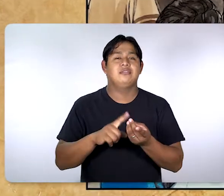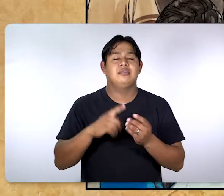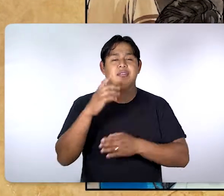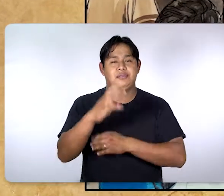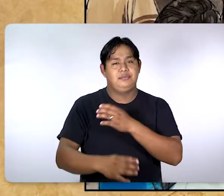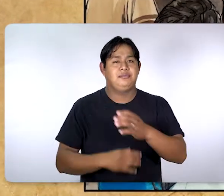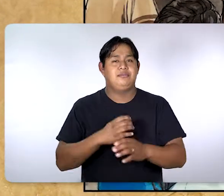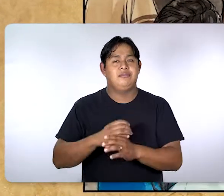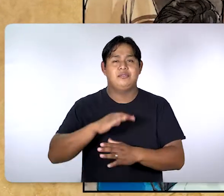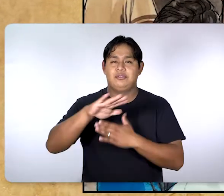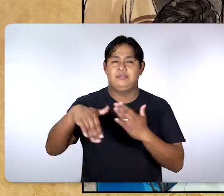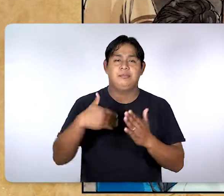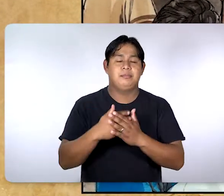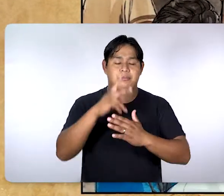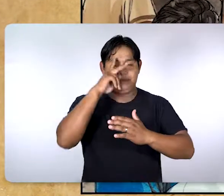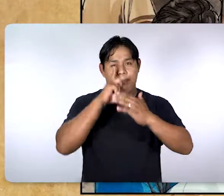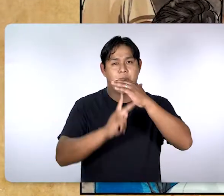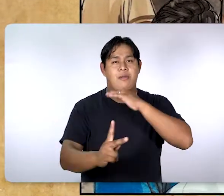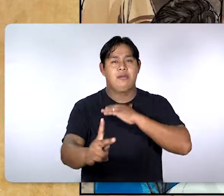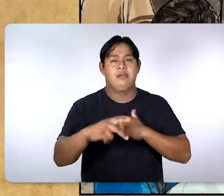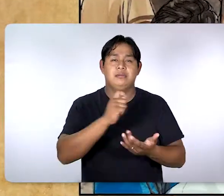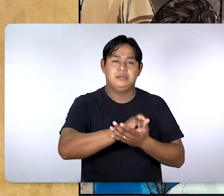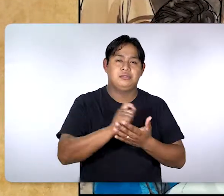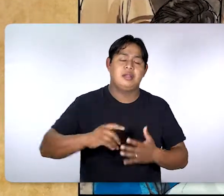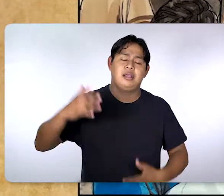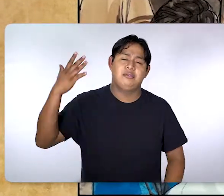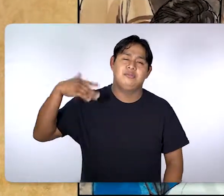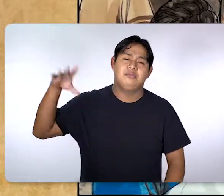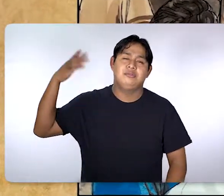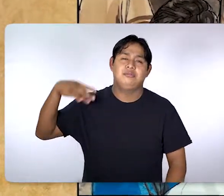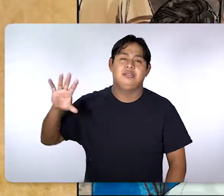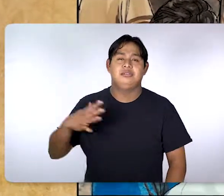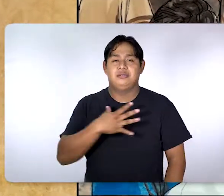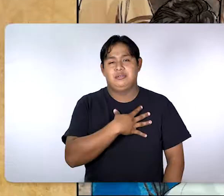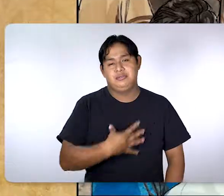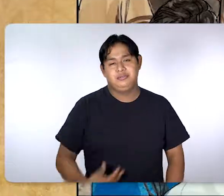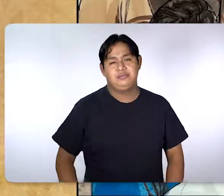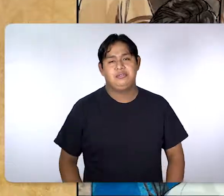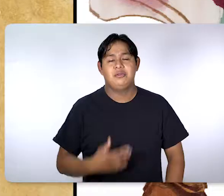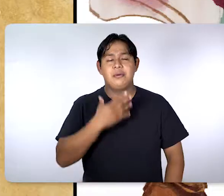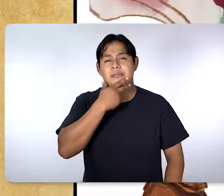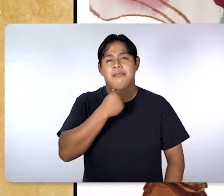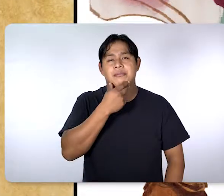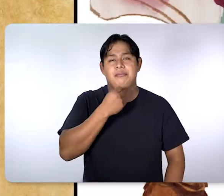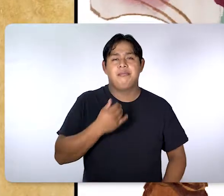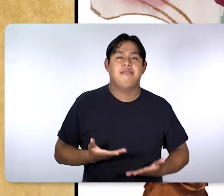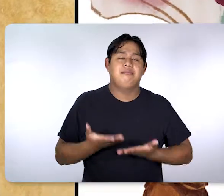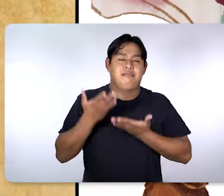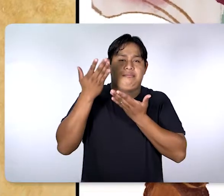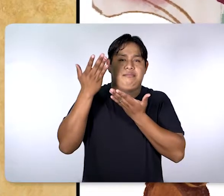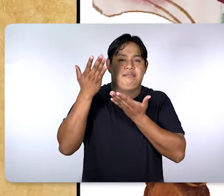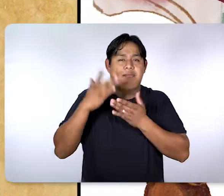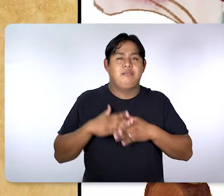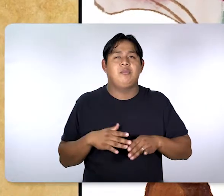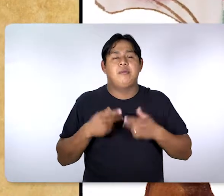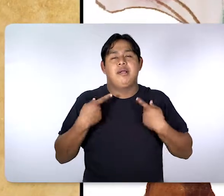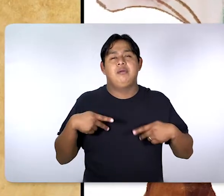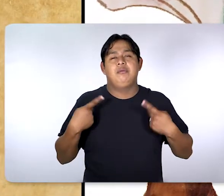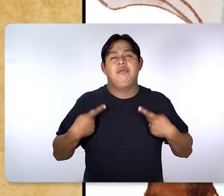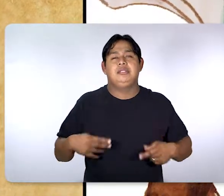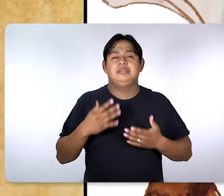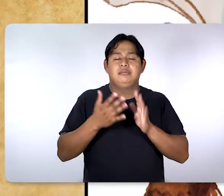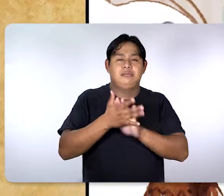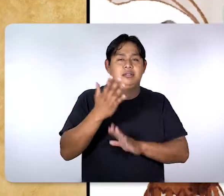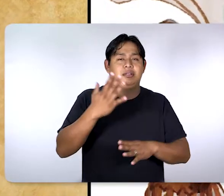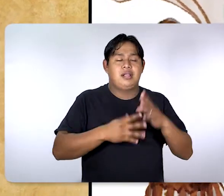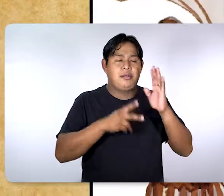cumplirá todo lo que los profetas escribieron acerca del Hijo del Hombre. Pues lo van a entregar a los